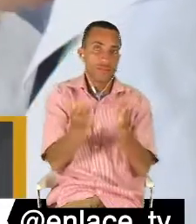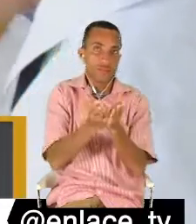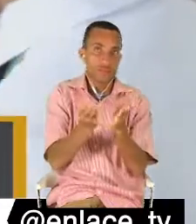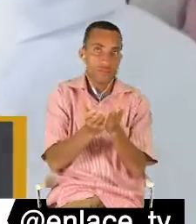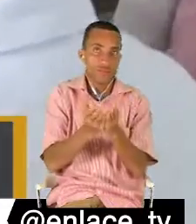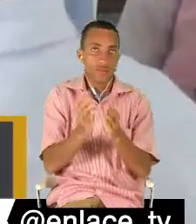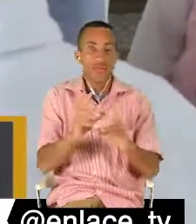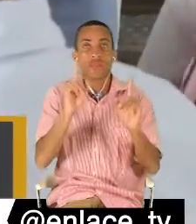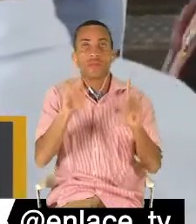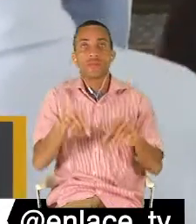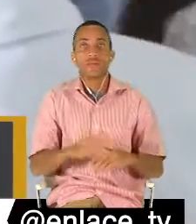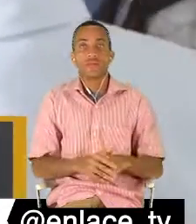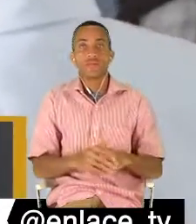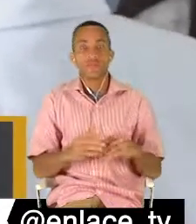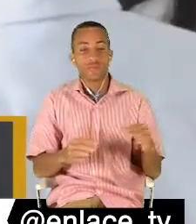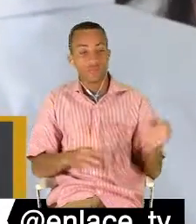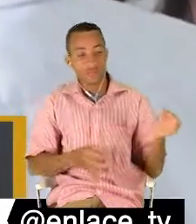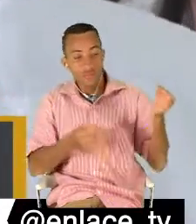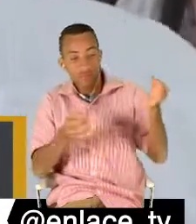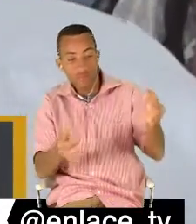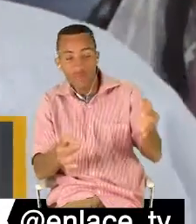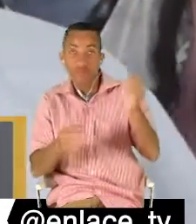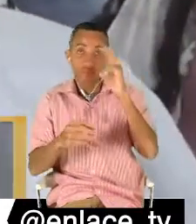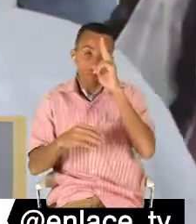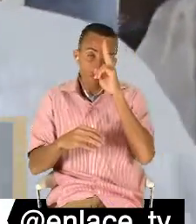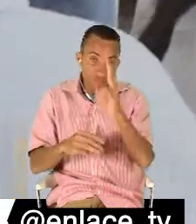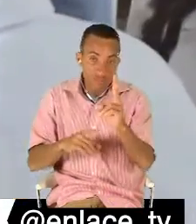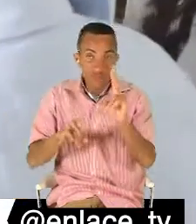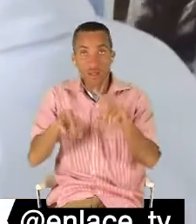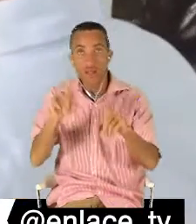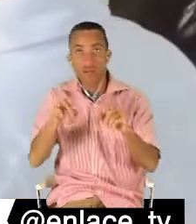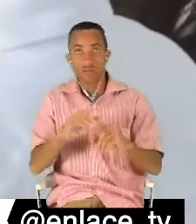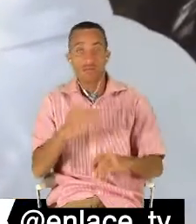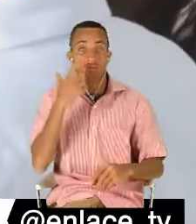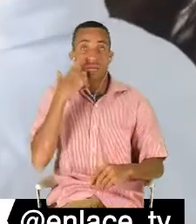entregas de reconocimiento se le brindaron a los más destacados en la actividad.